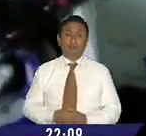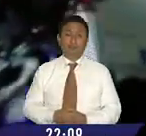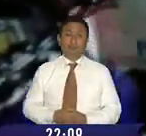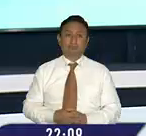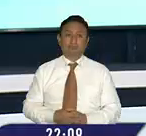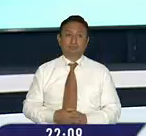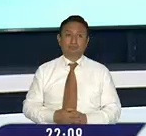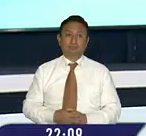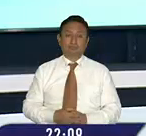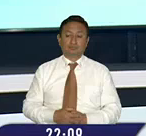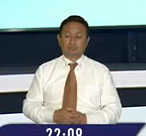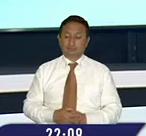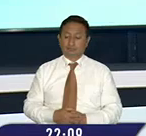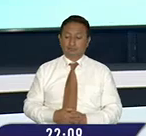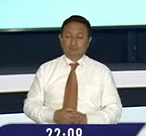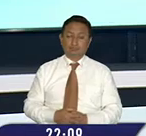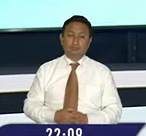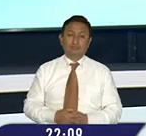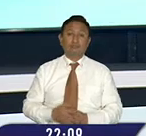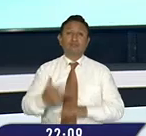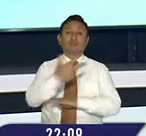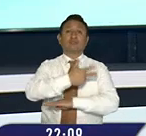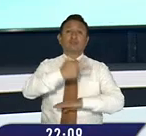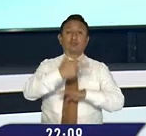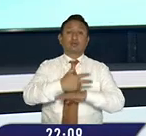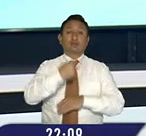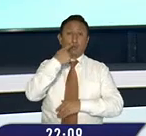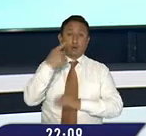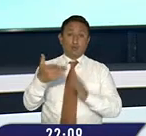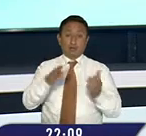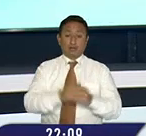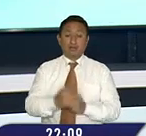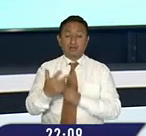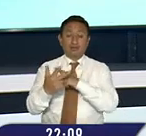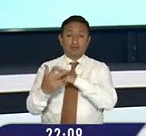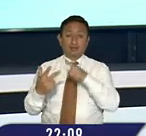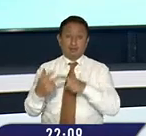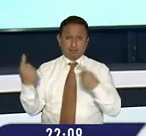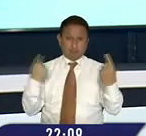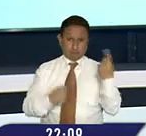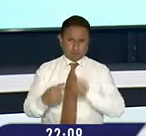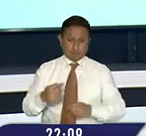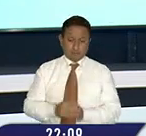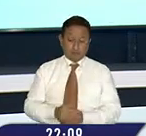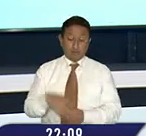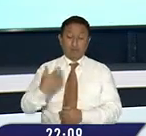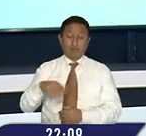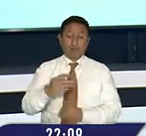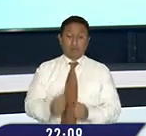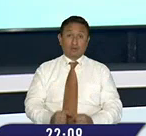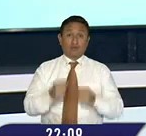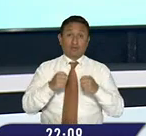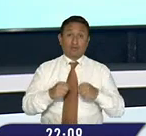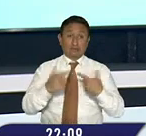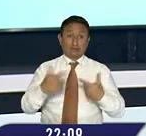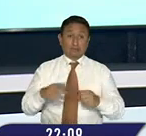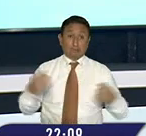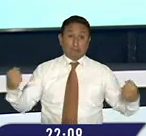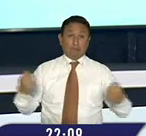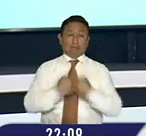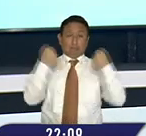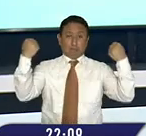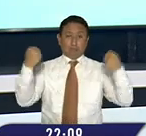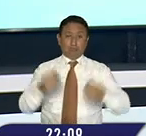Casamen. En Chimborazo, un hombre muere y 3 más resultan heridos tras un aparatoso siniestro de